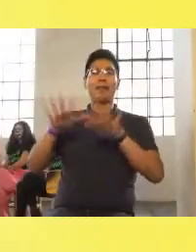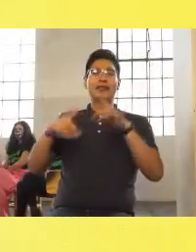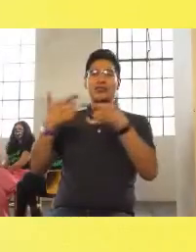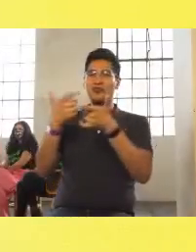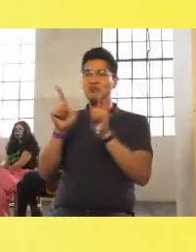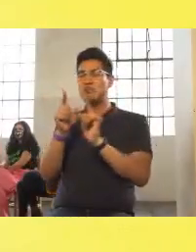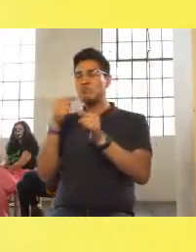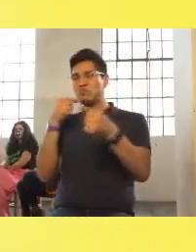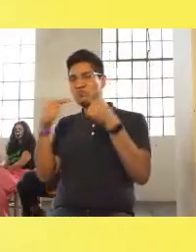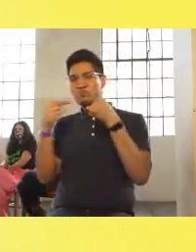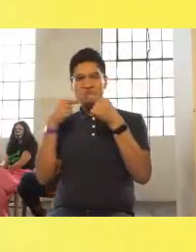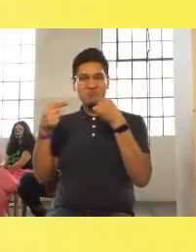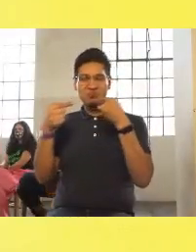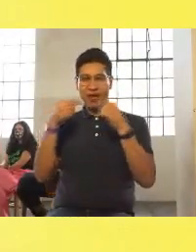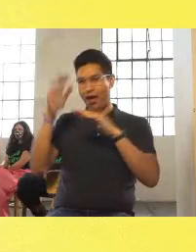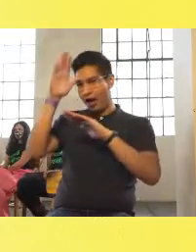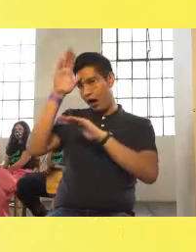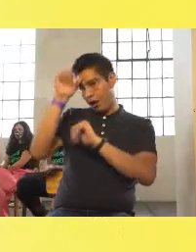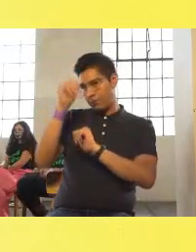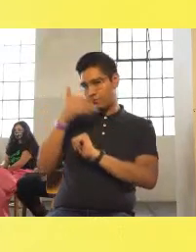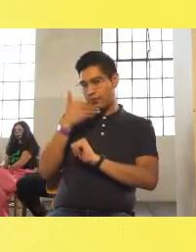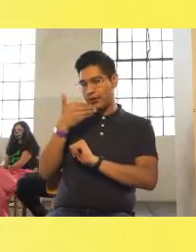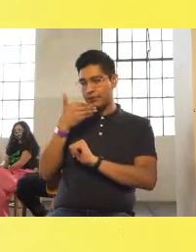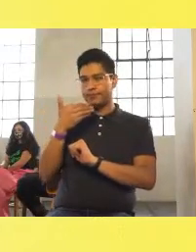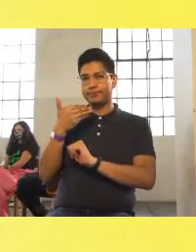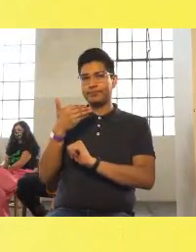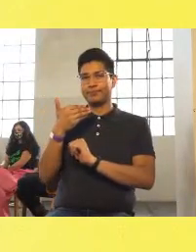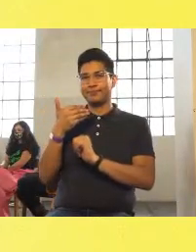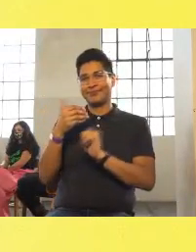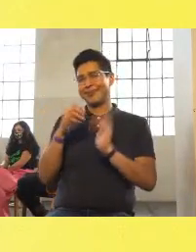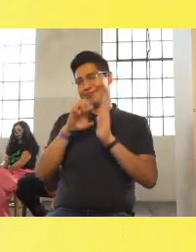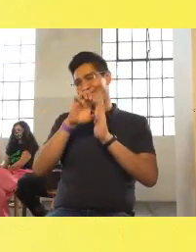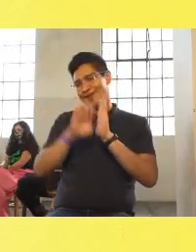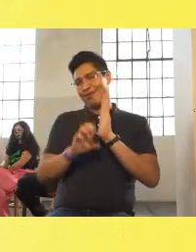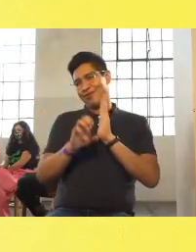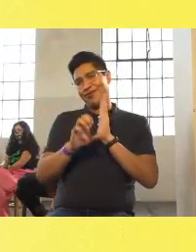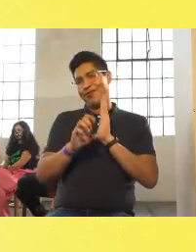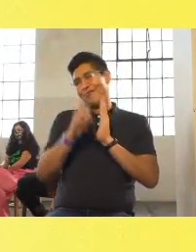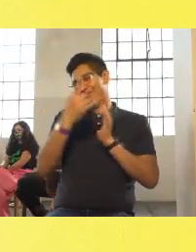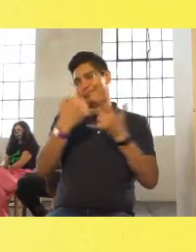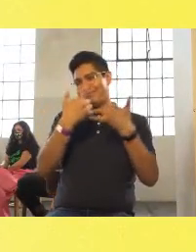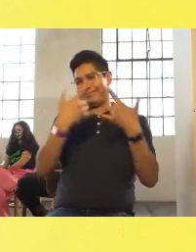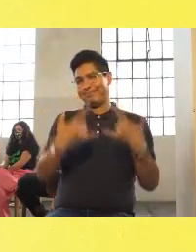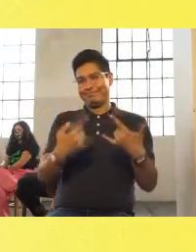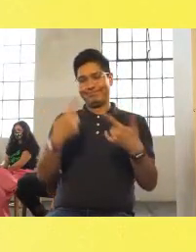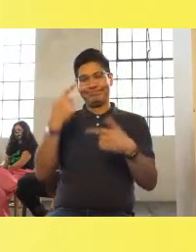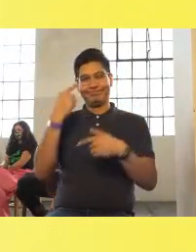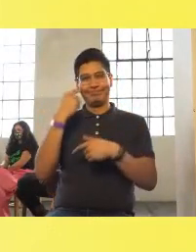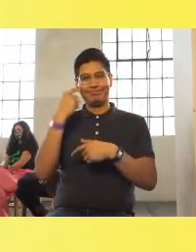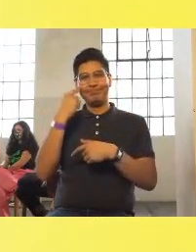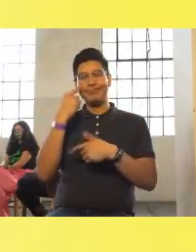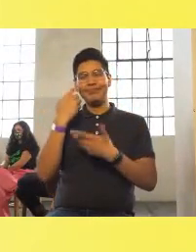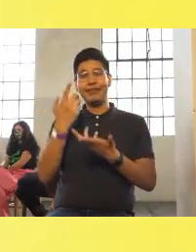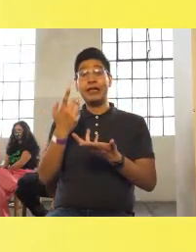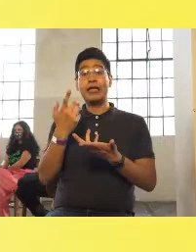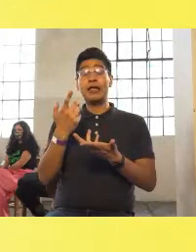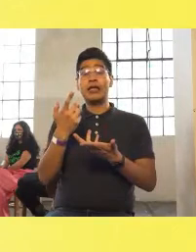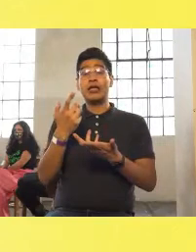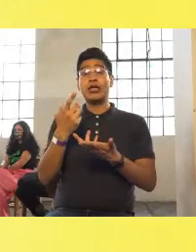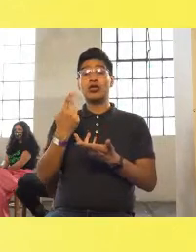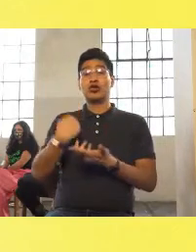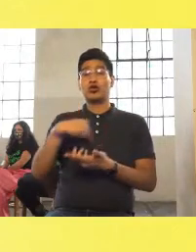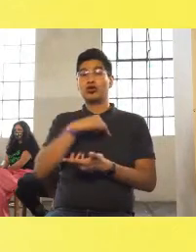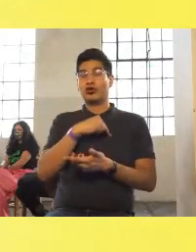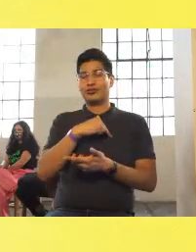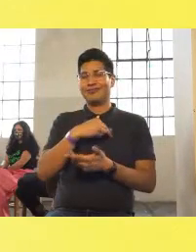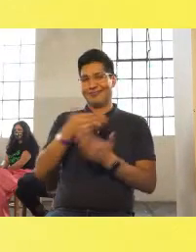ta, ta, ta, ¿no? Entonces, por ejemplo, les voy a contar un poco lo que pasa con esta segunda activación, que es lo del perifoneo. O sea, estábamos en